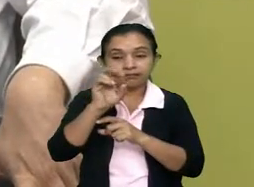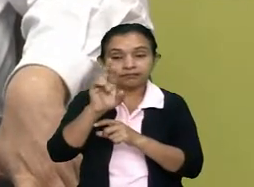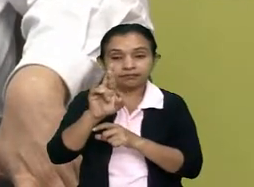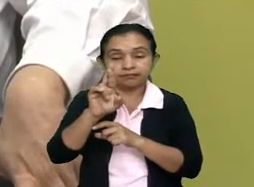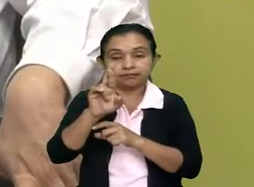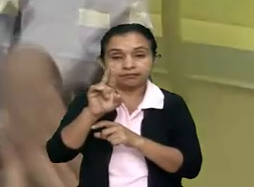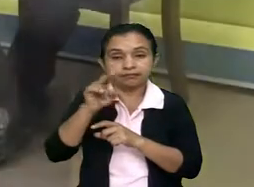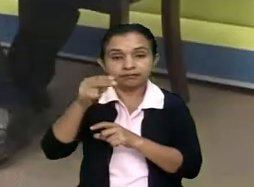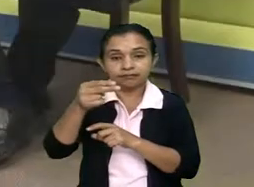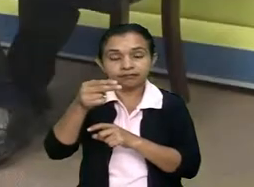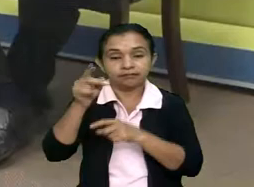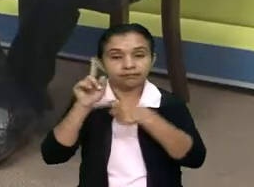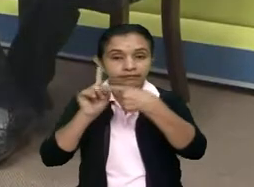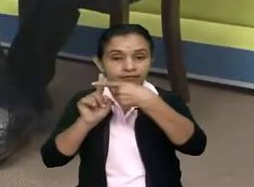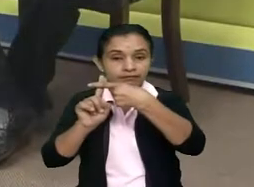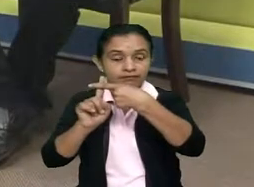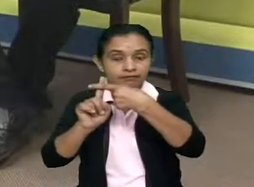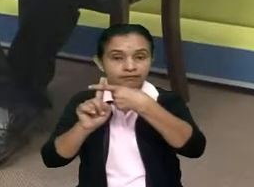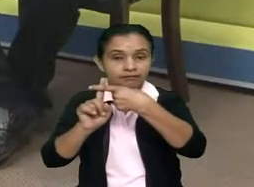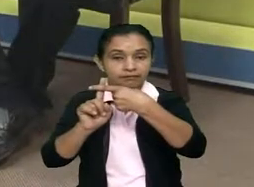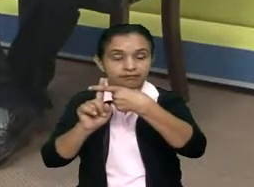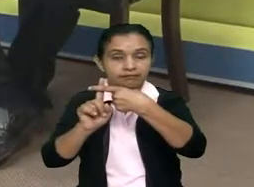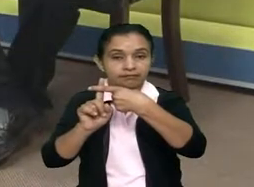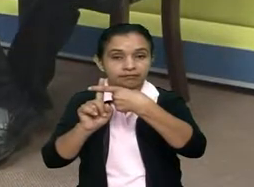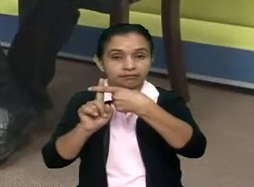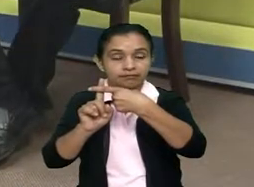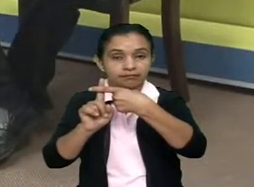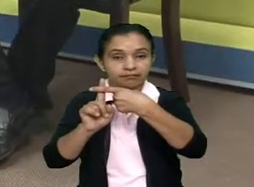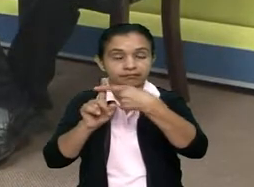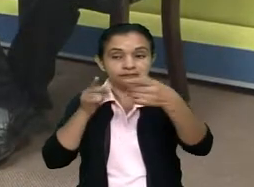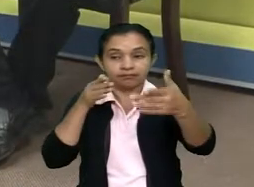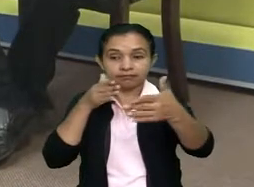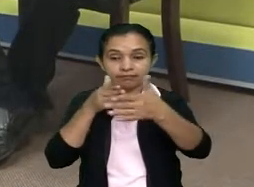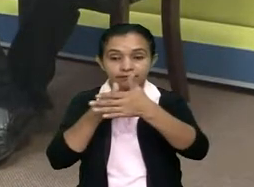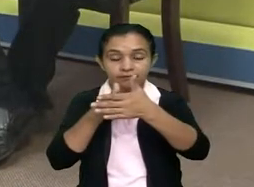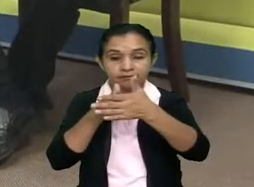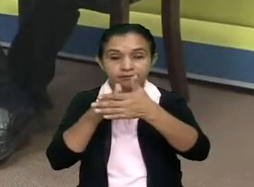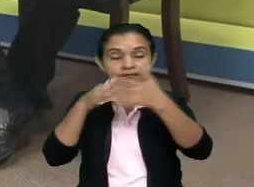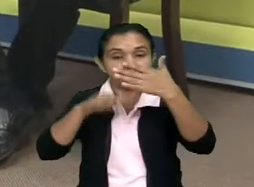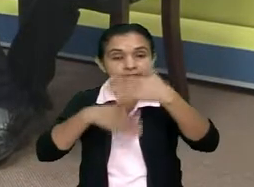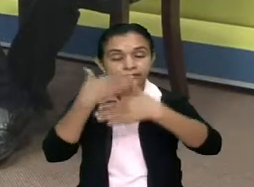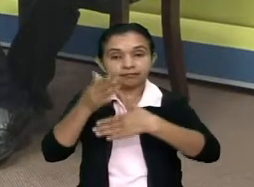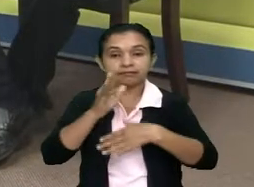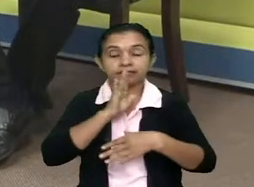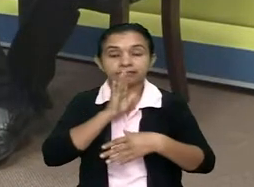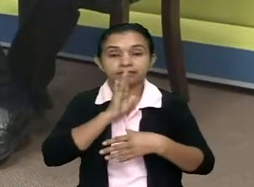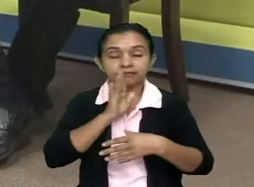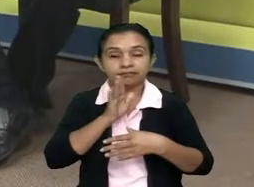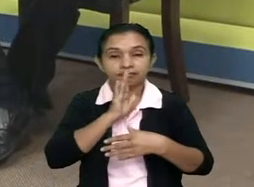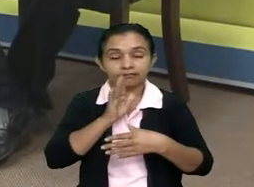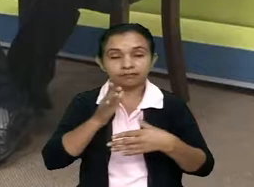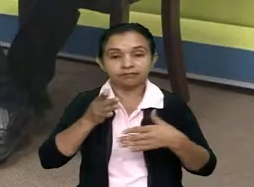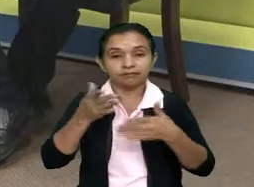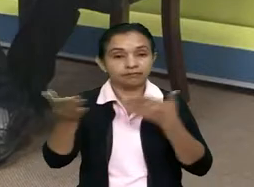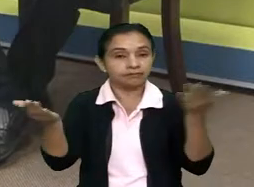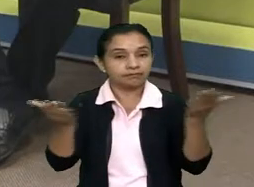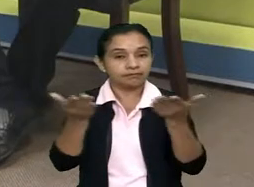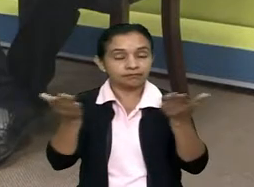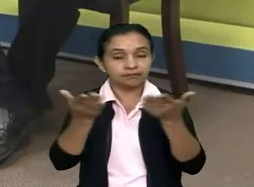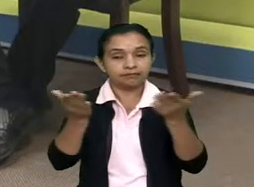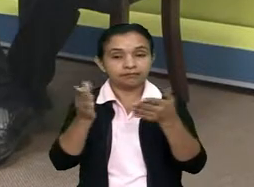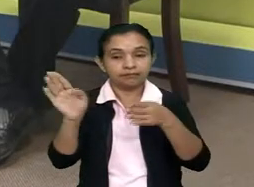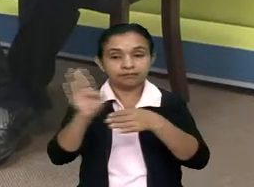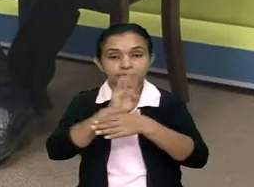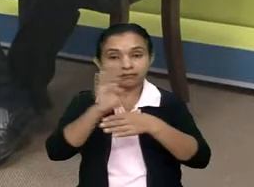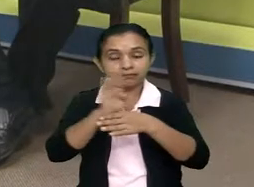nada el rastro positivo nos vamos a una pausa cuando vamos a hablar de esa parte de como el banco nacional de